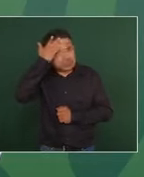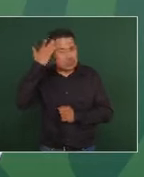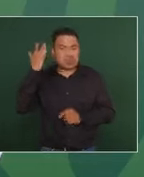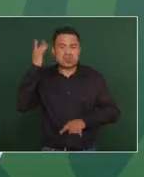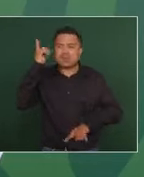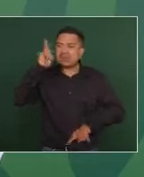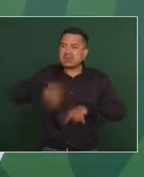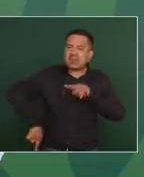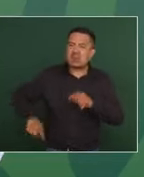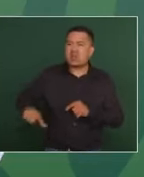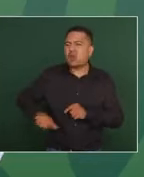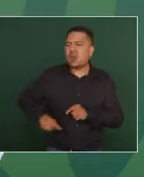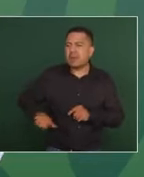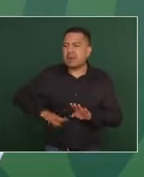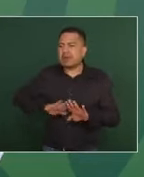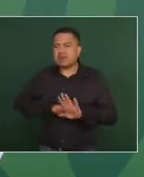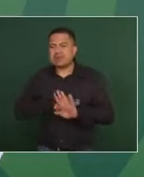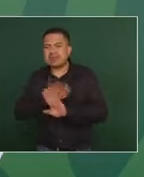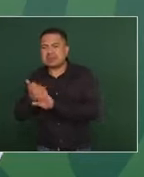combatir a un gobierno.